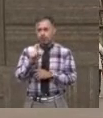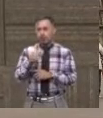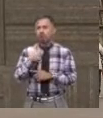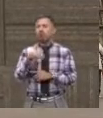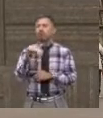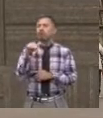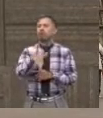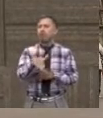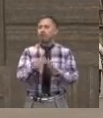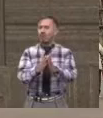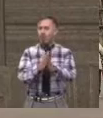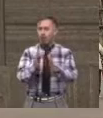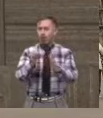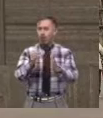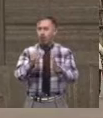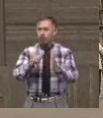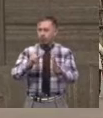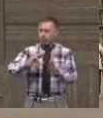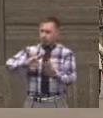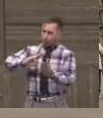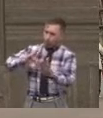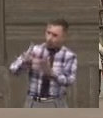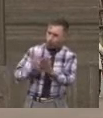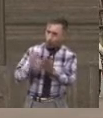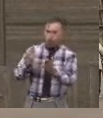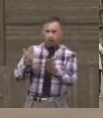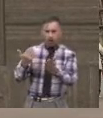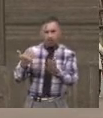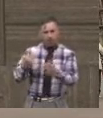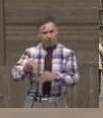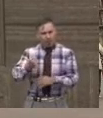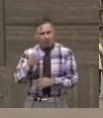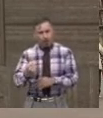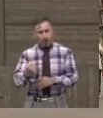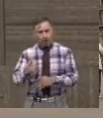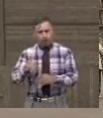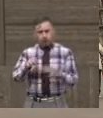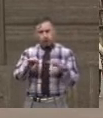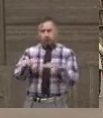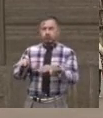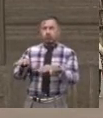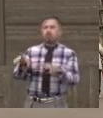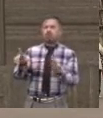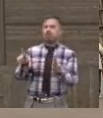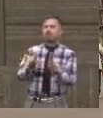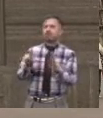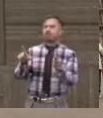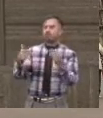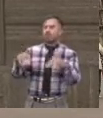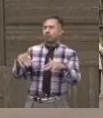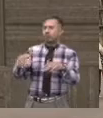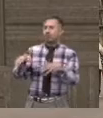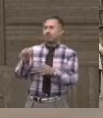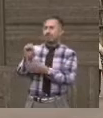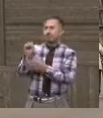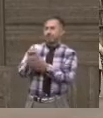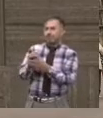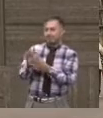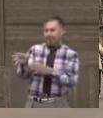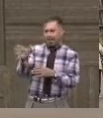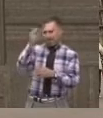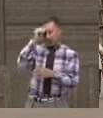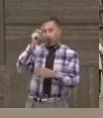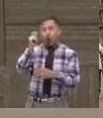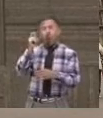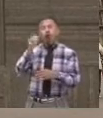sanción ejemplar, porque de lo que se trata es que no vuelva a haber la no repetición. Eso